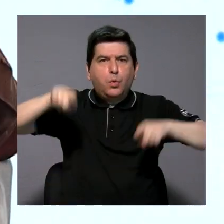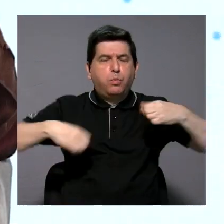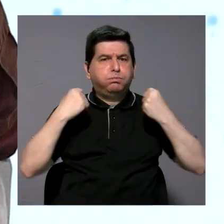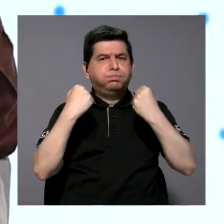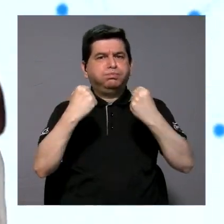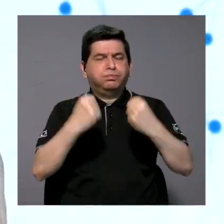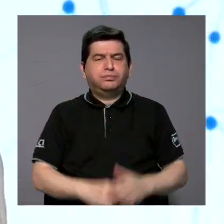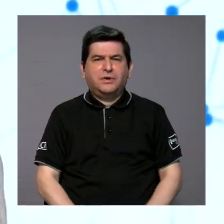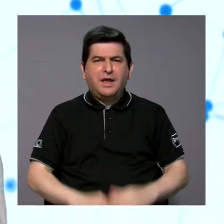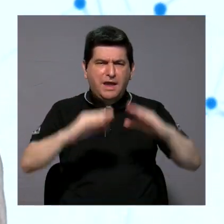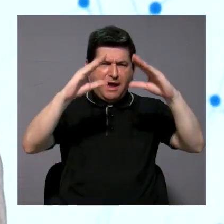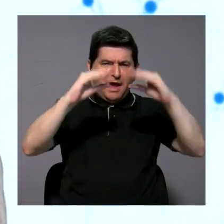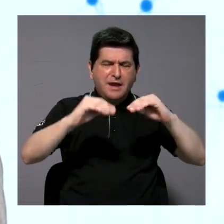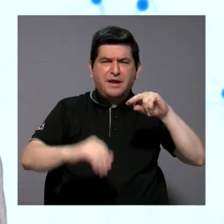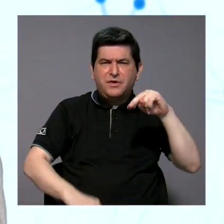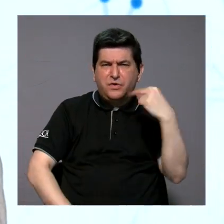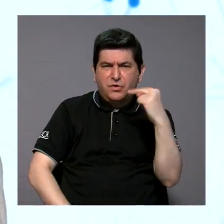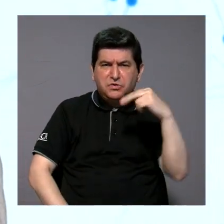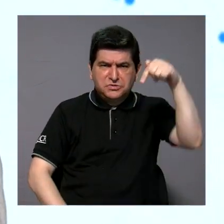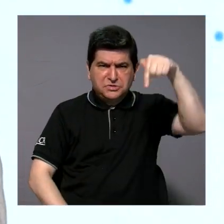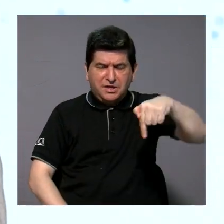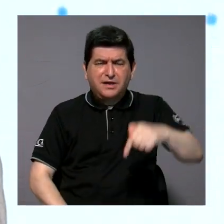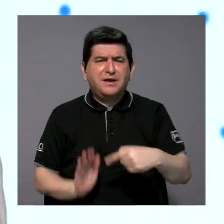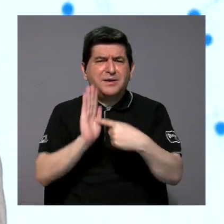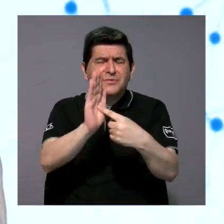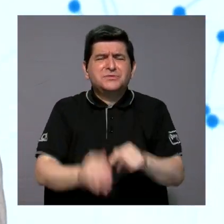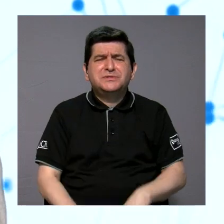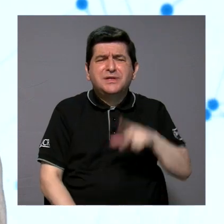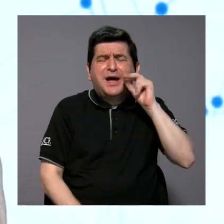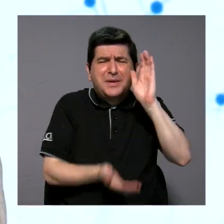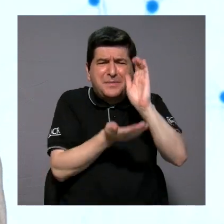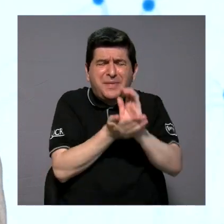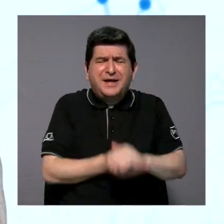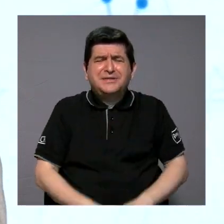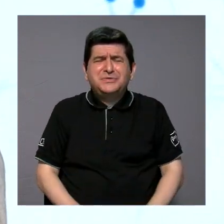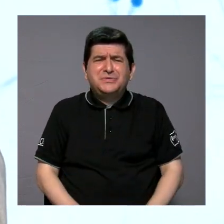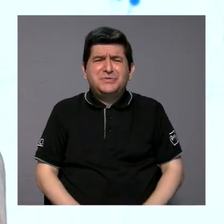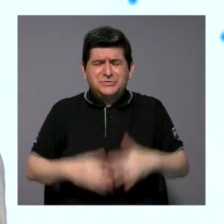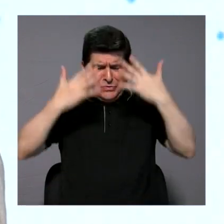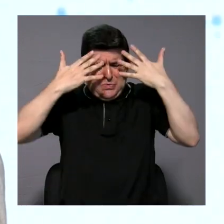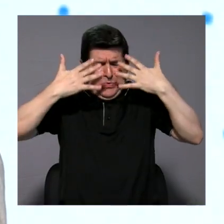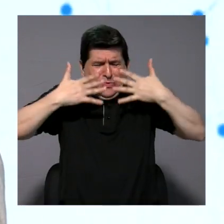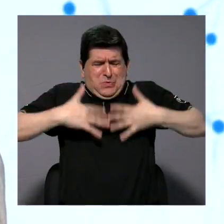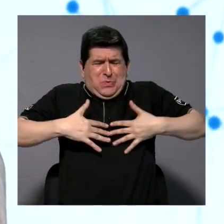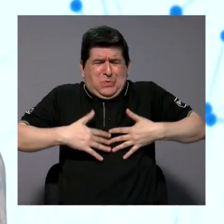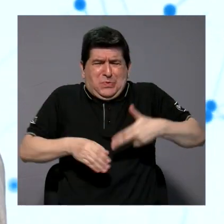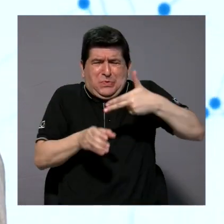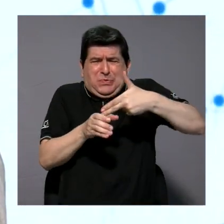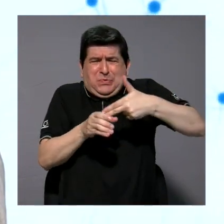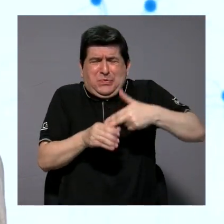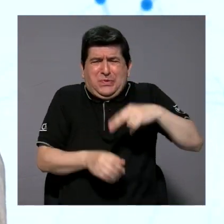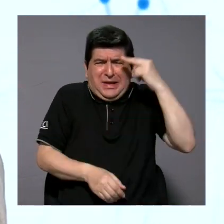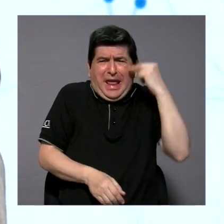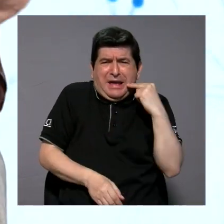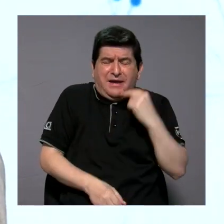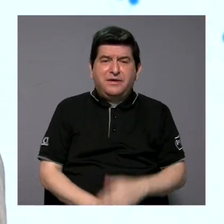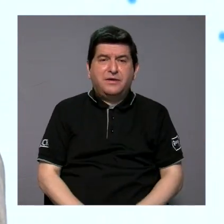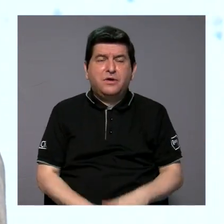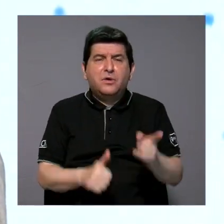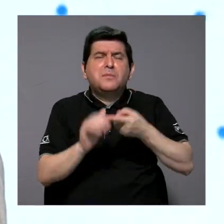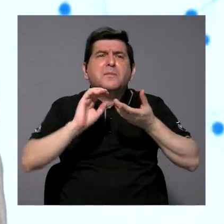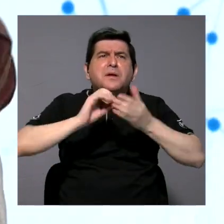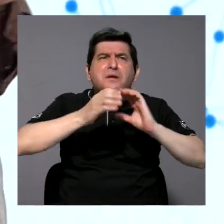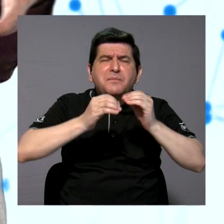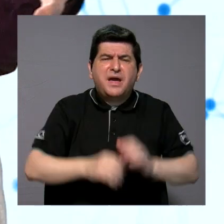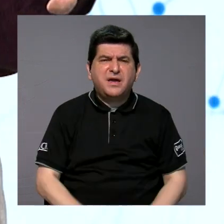En la noche, en los noticieros, sacaban los patitos bañados negros en petróleo, ¿sí? Hicieron unos cálculos y primero dijeron,